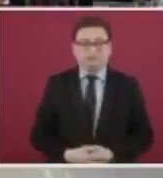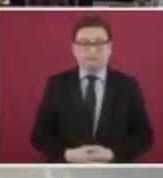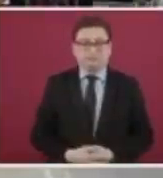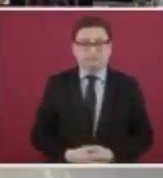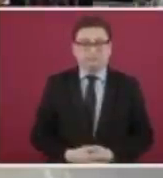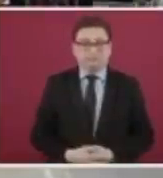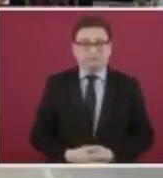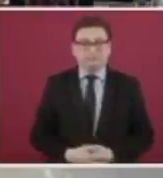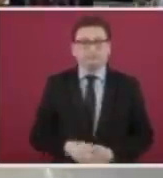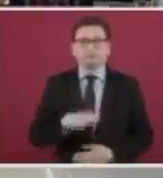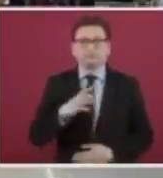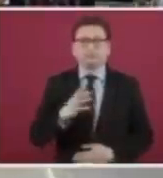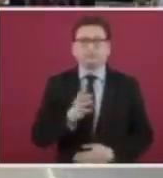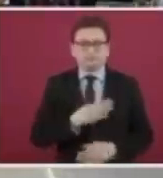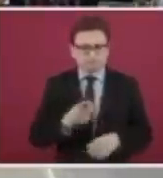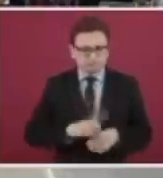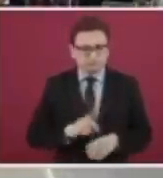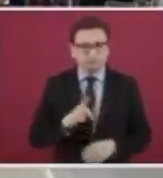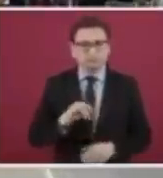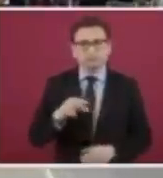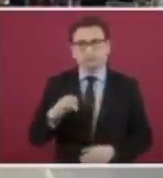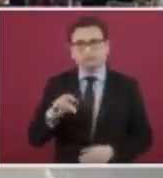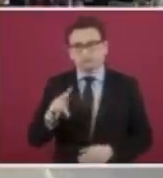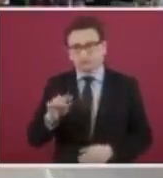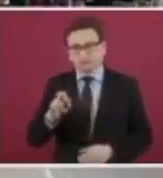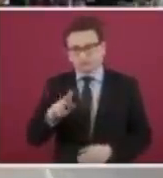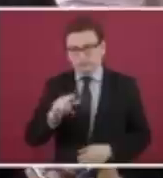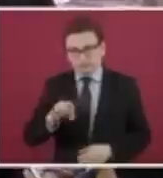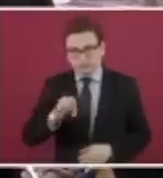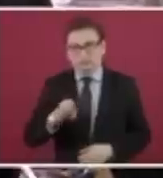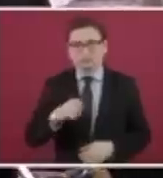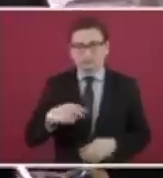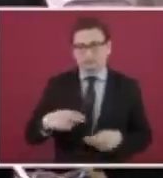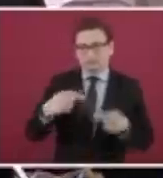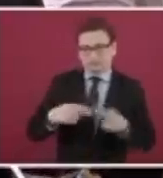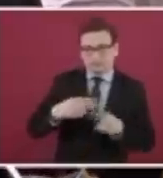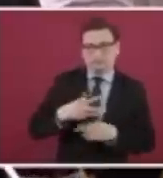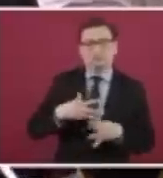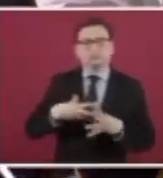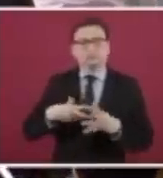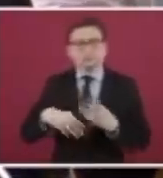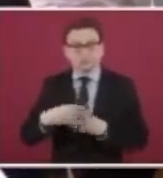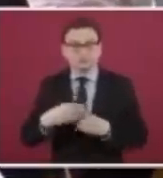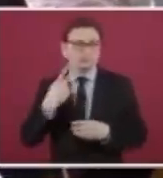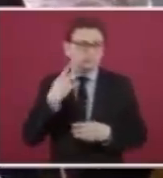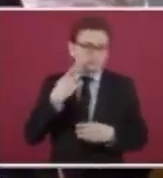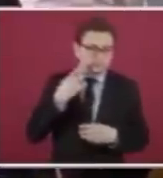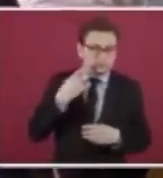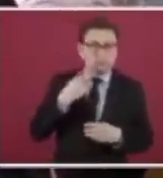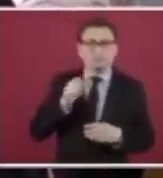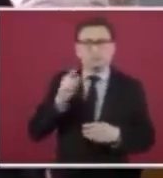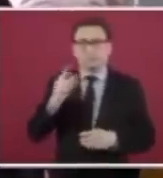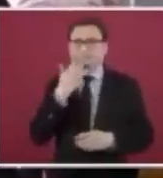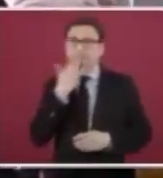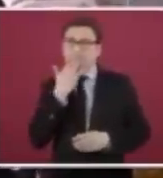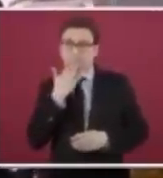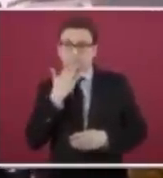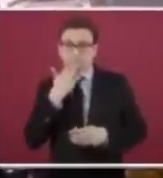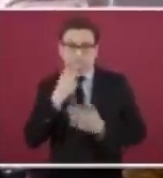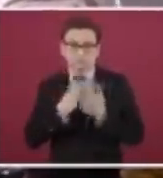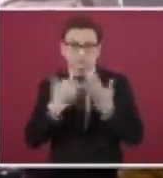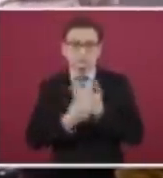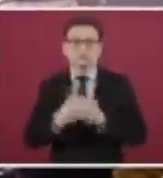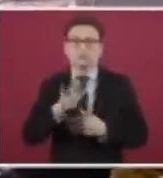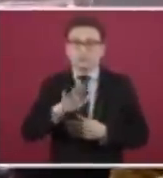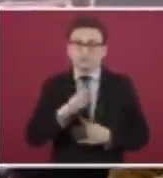Buenos días, señor presidente. Demian Duarte, de Pasión por los Negocios, Política y Rock and Roll, Proyecto Puente de Sonora. Primero que nada,